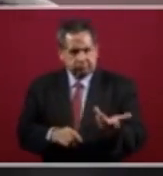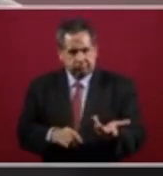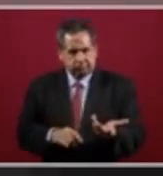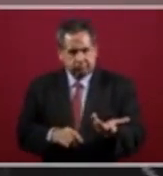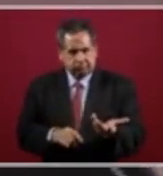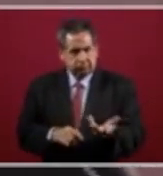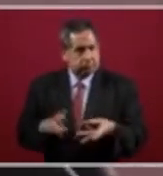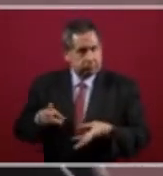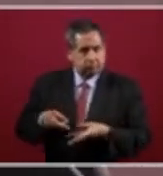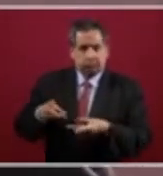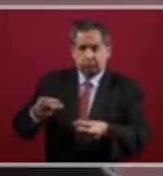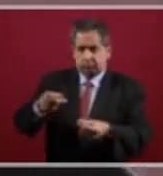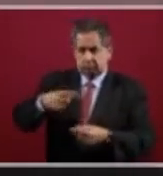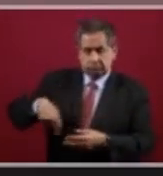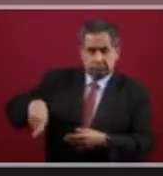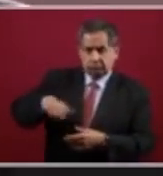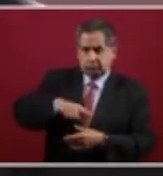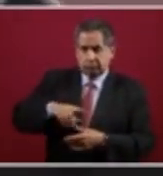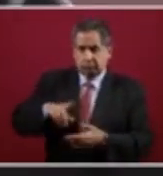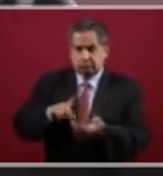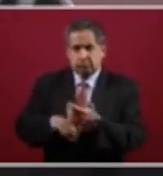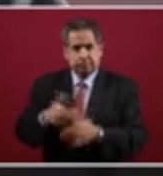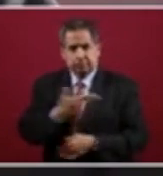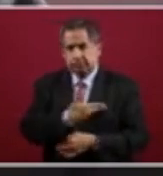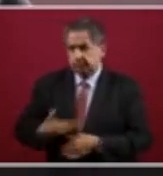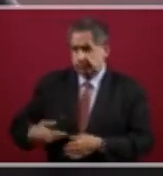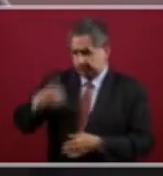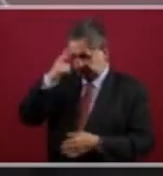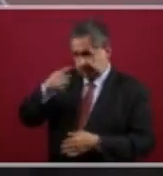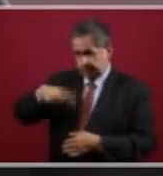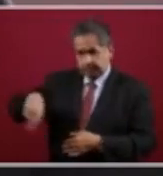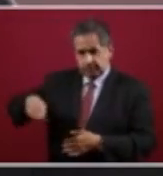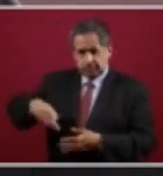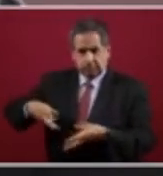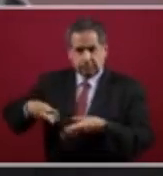en el gasto en la Presidencia de la República.